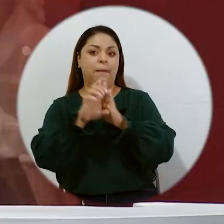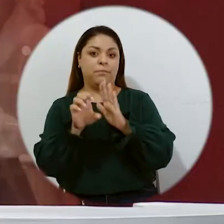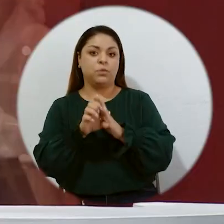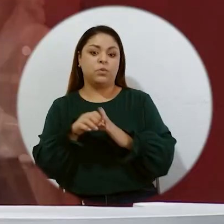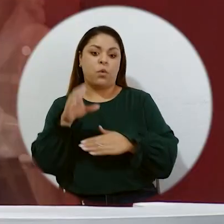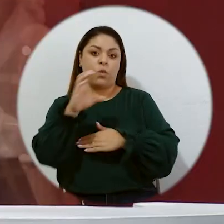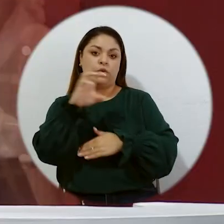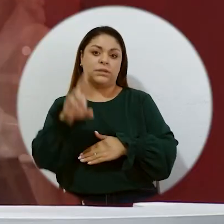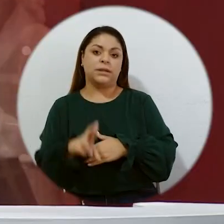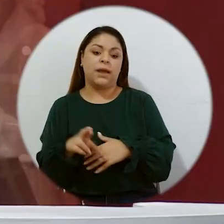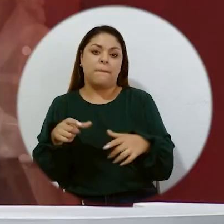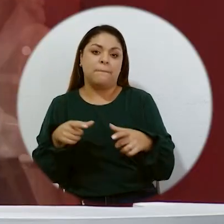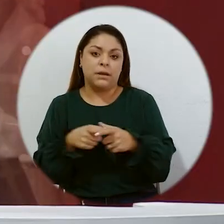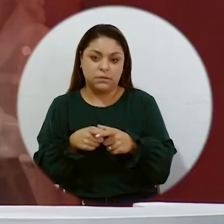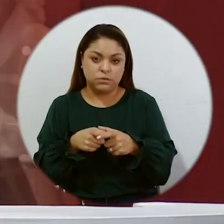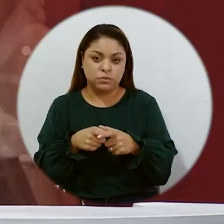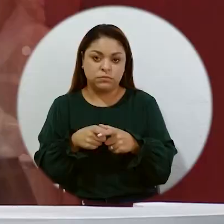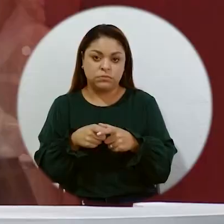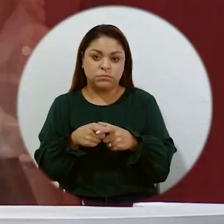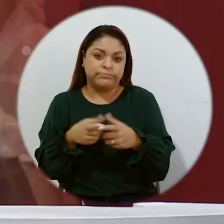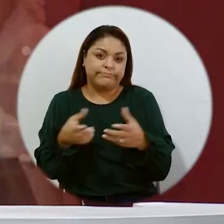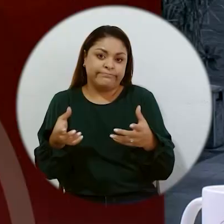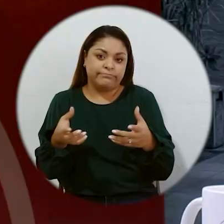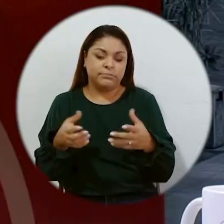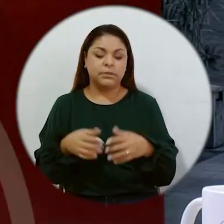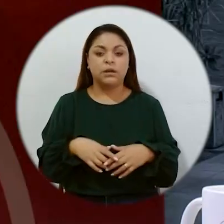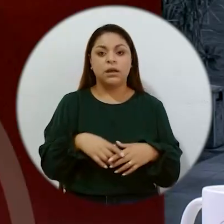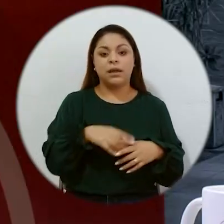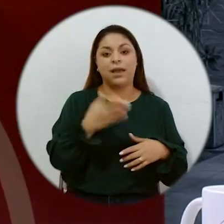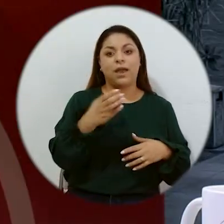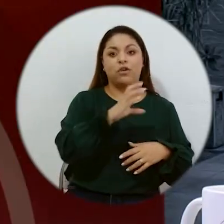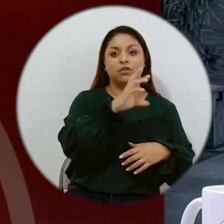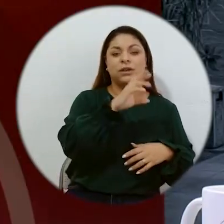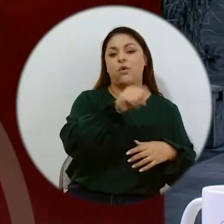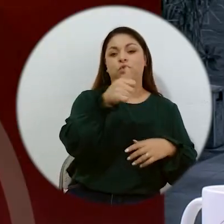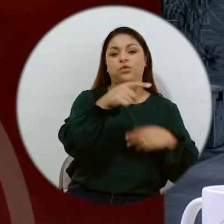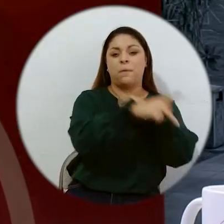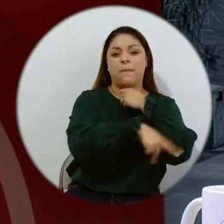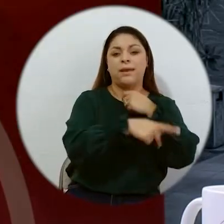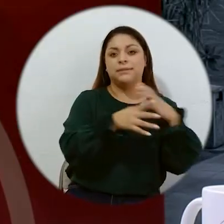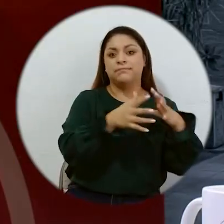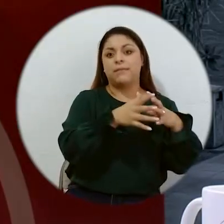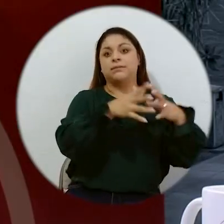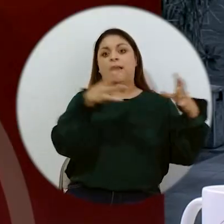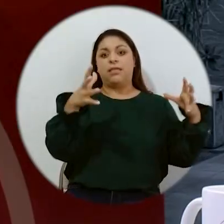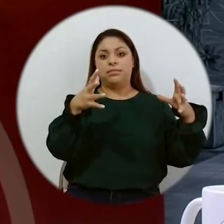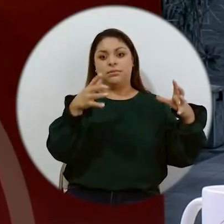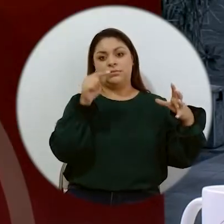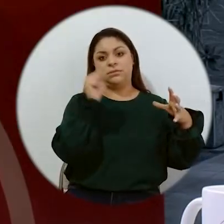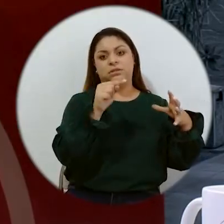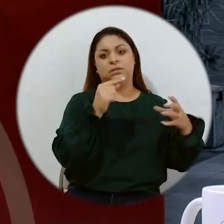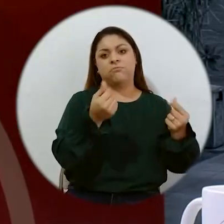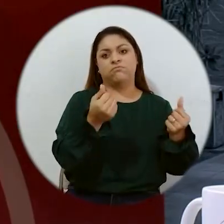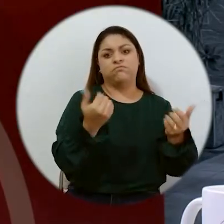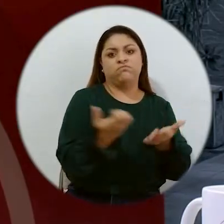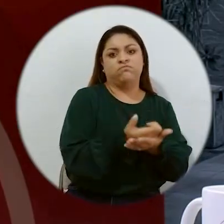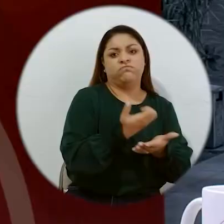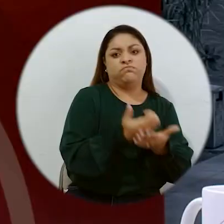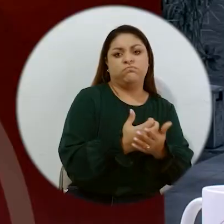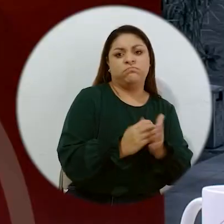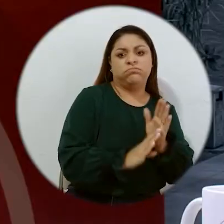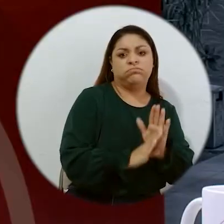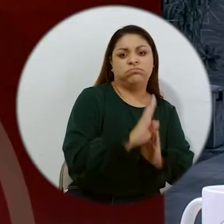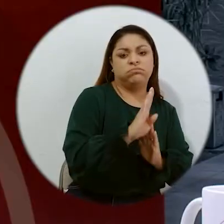pequeño, insular, que un país grande, por ejemplo, ¿verdad?, poblado demográficamente, con mayores